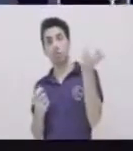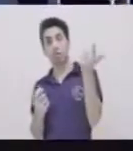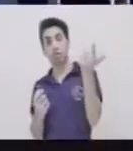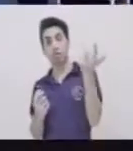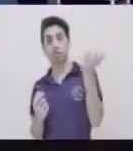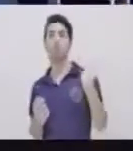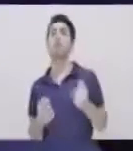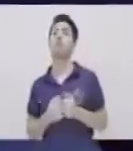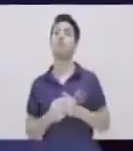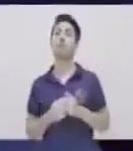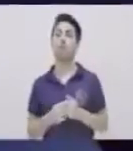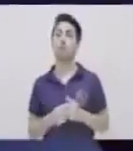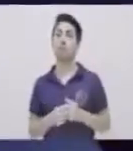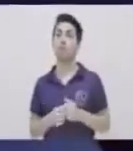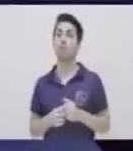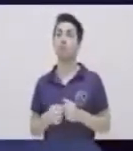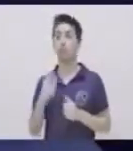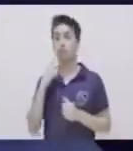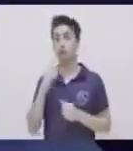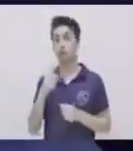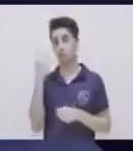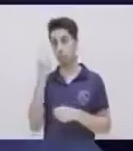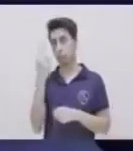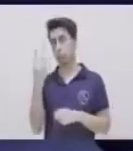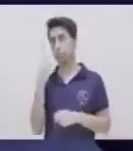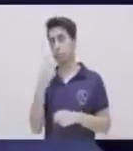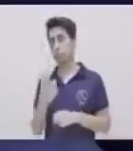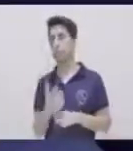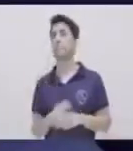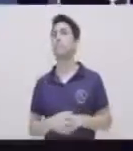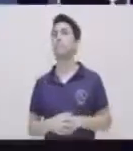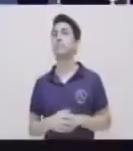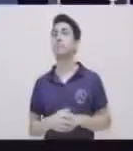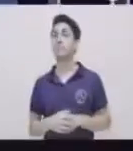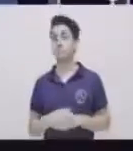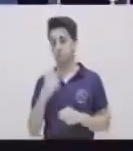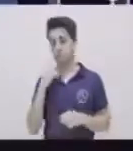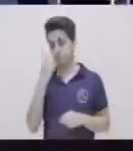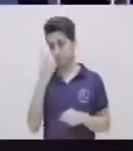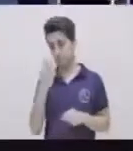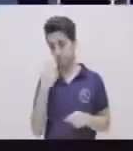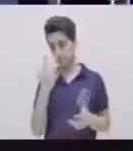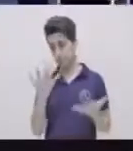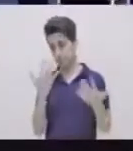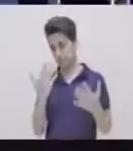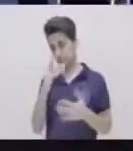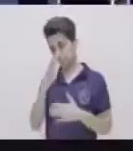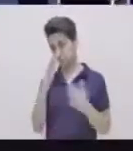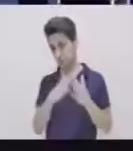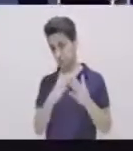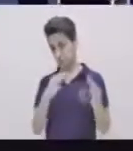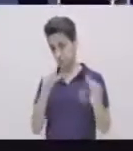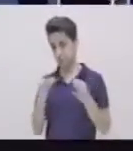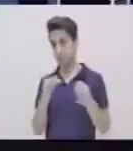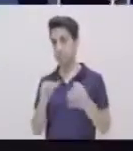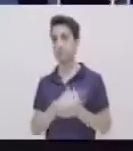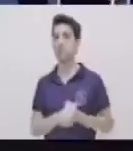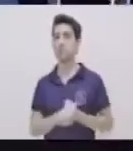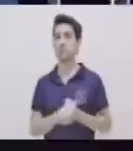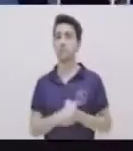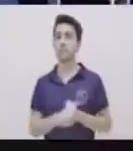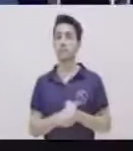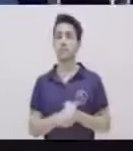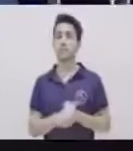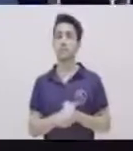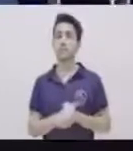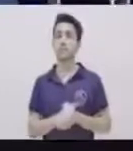de música. Oigamos esa música, pero con un instrumento barroco podemos oír otra